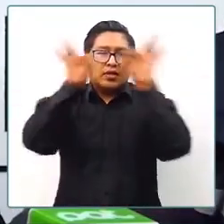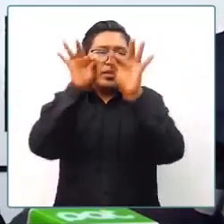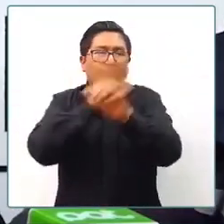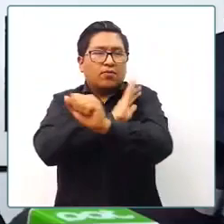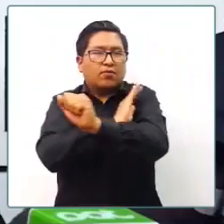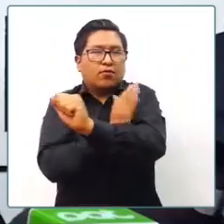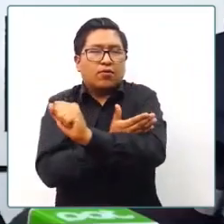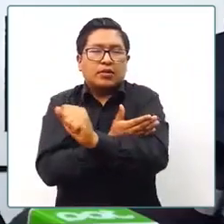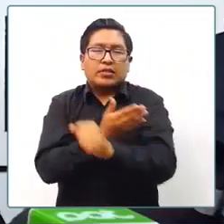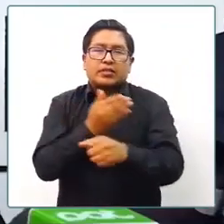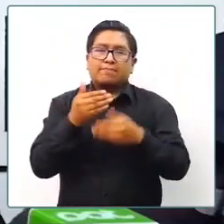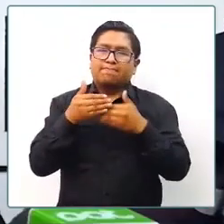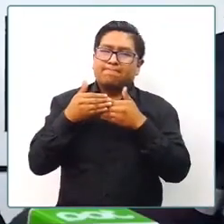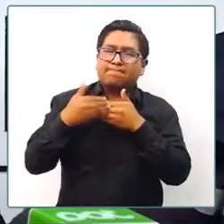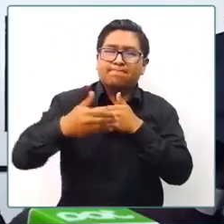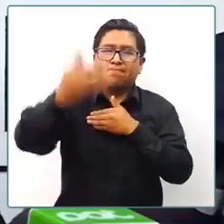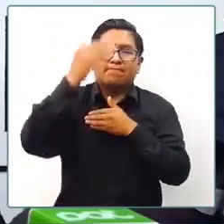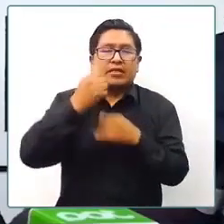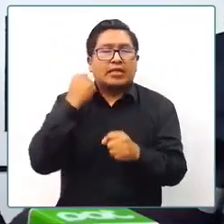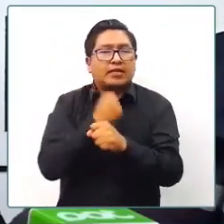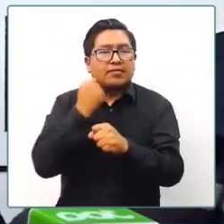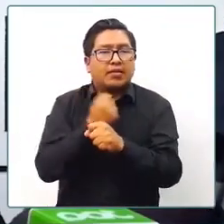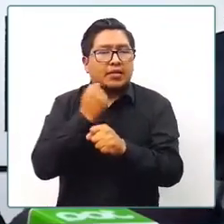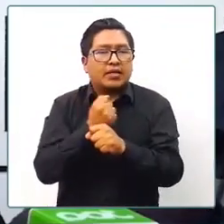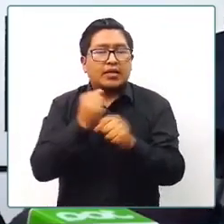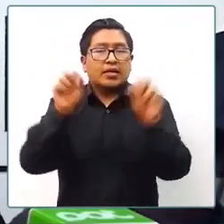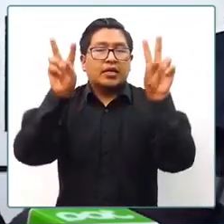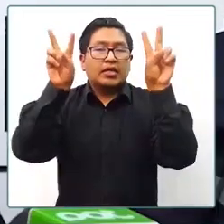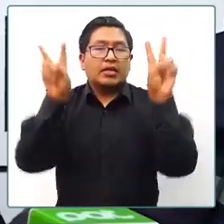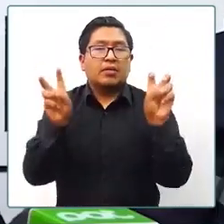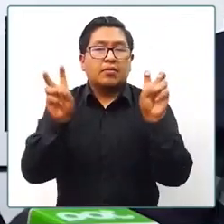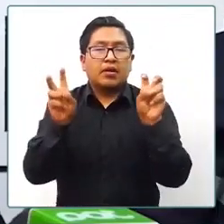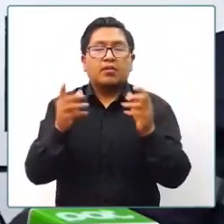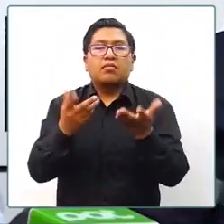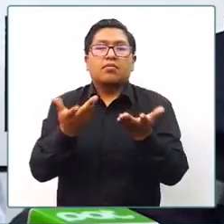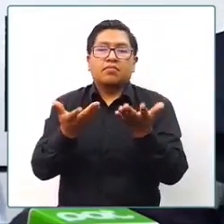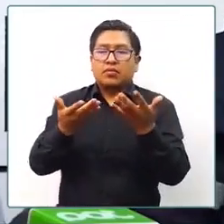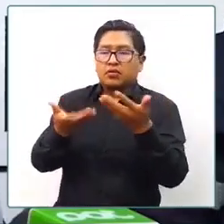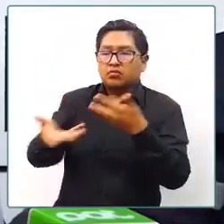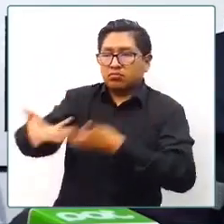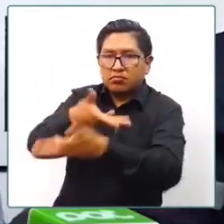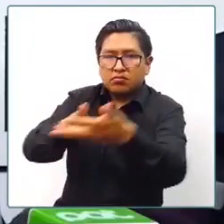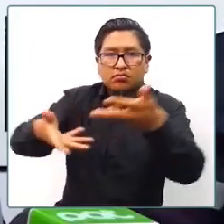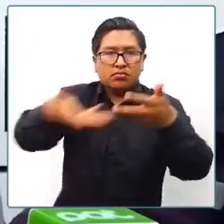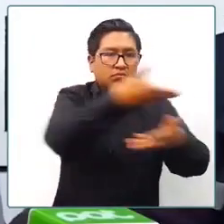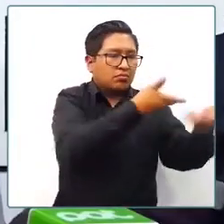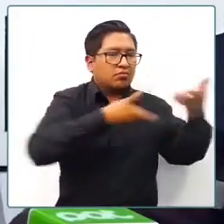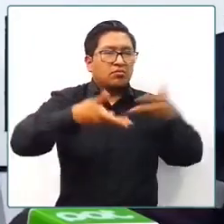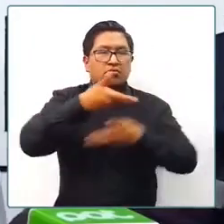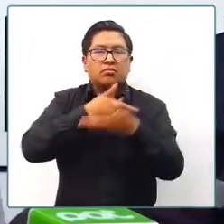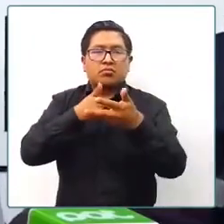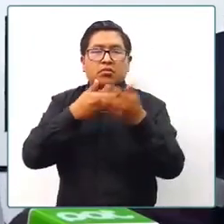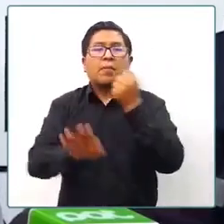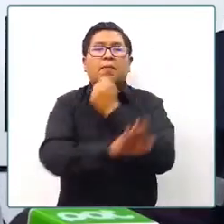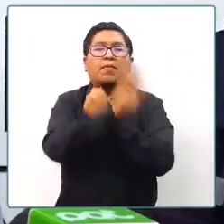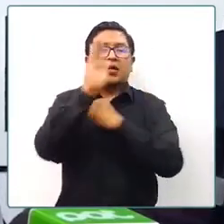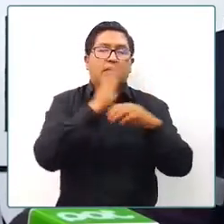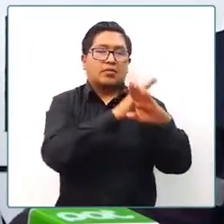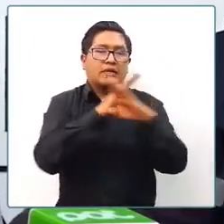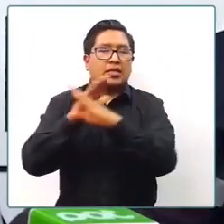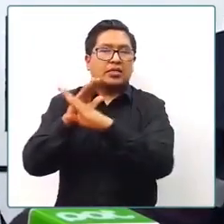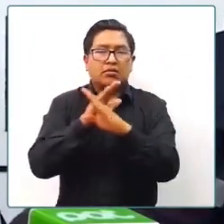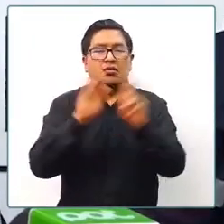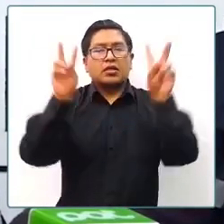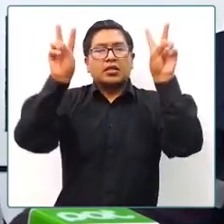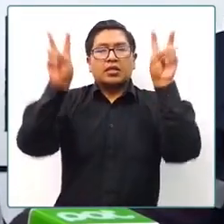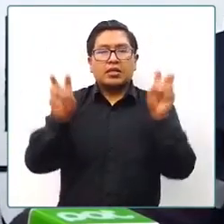se está dando en relación a generar espacios de prevención en el tema de